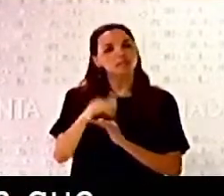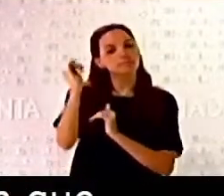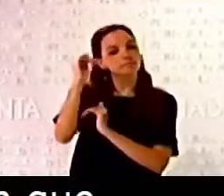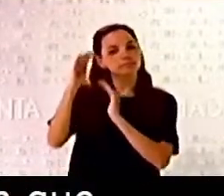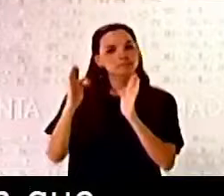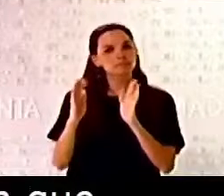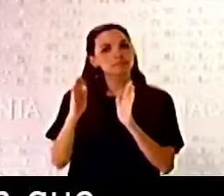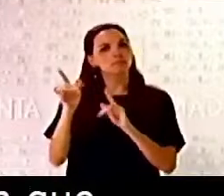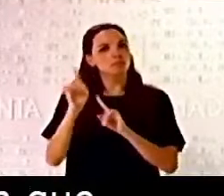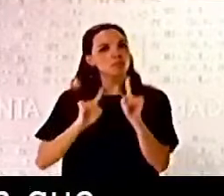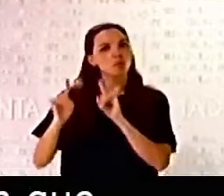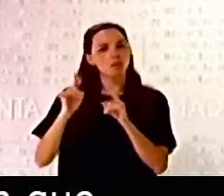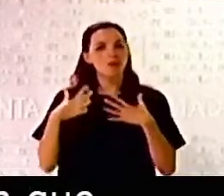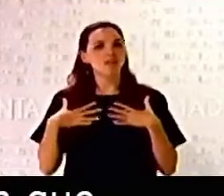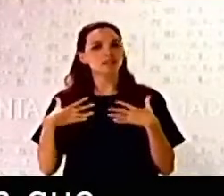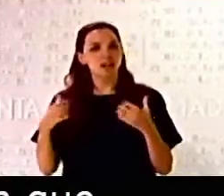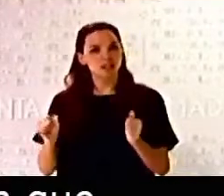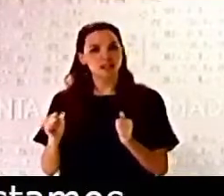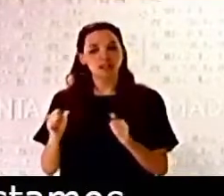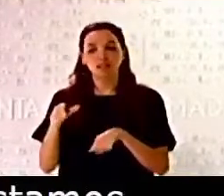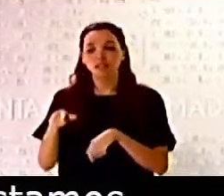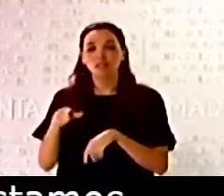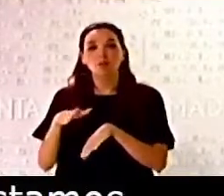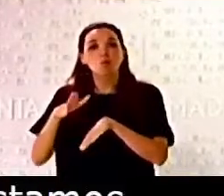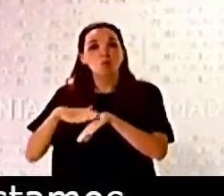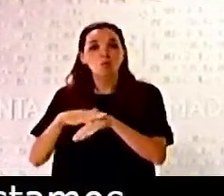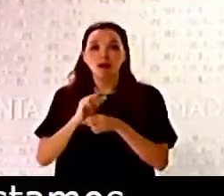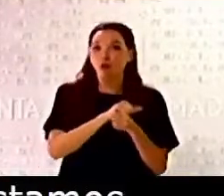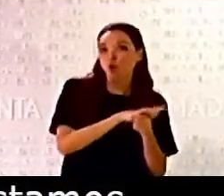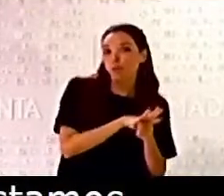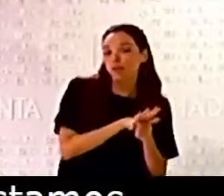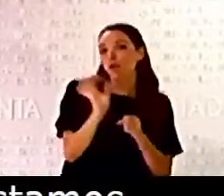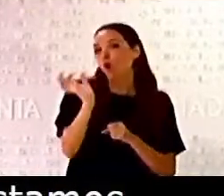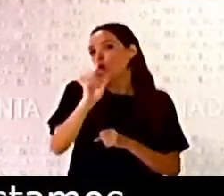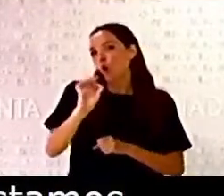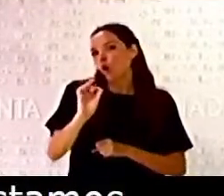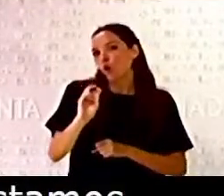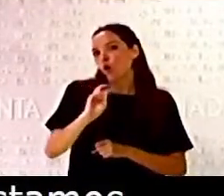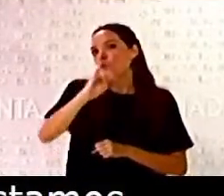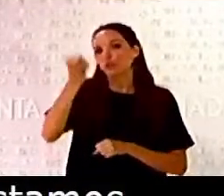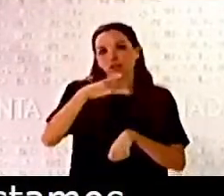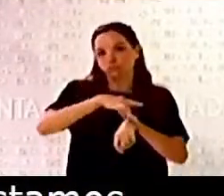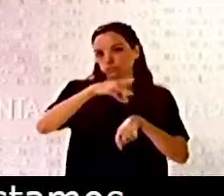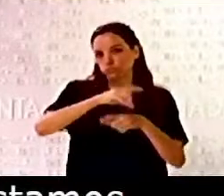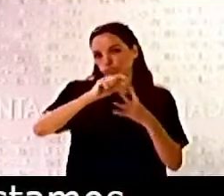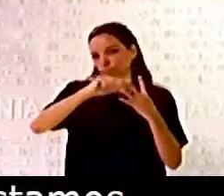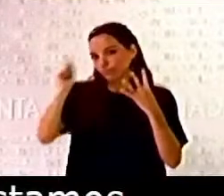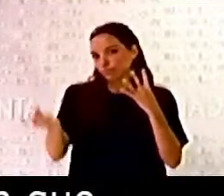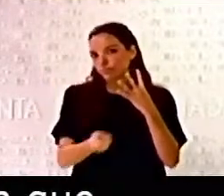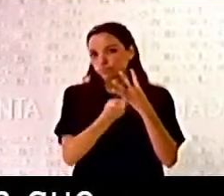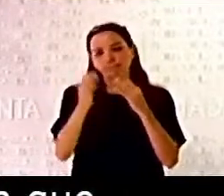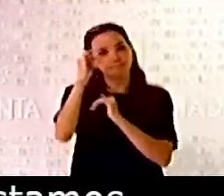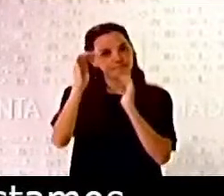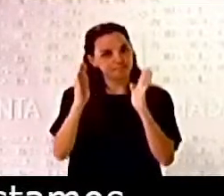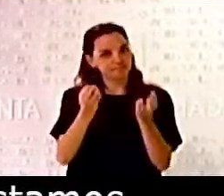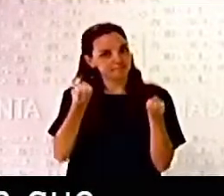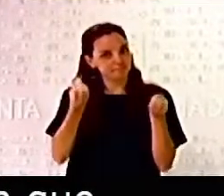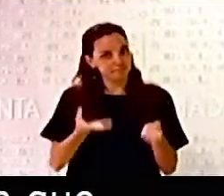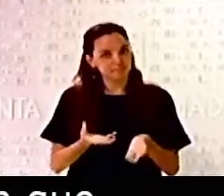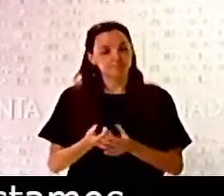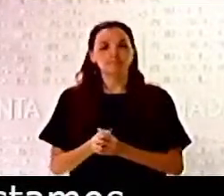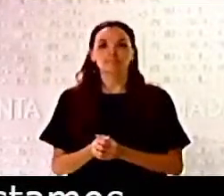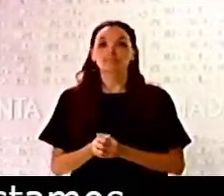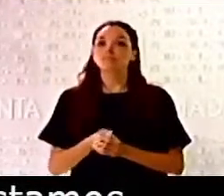son originados por el coronavirus y por el resto de enfermedades, que seamos capaces de